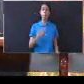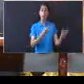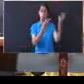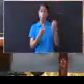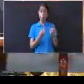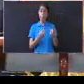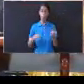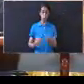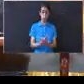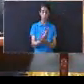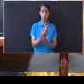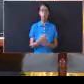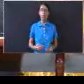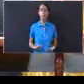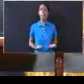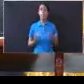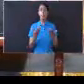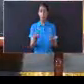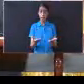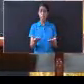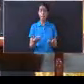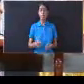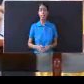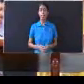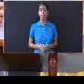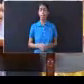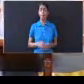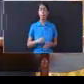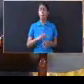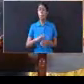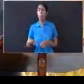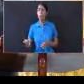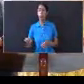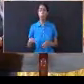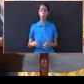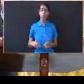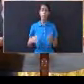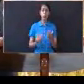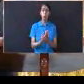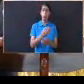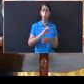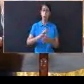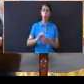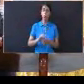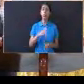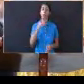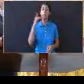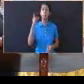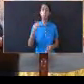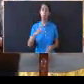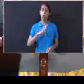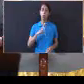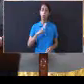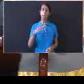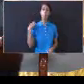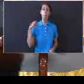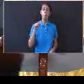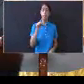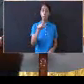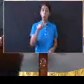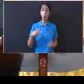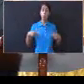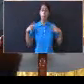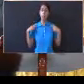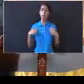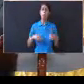nuevas. Dale paso a las nuevas cosas que Dios tiene para tu vida. Pero saca las cosas viejas.